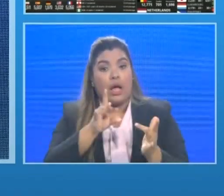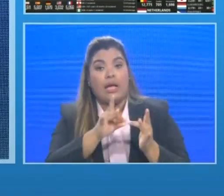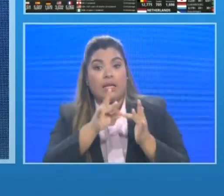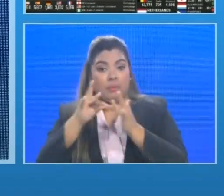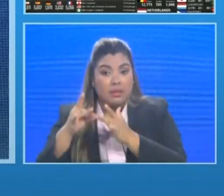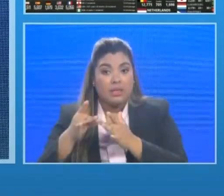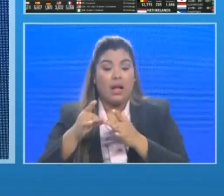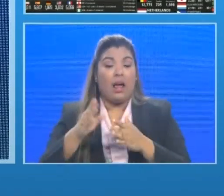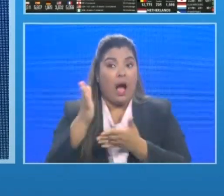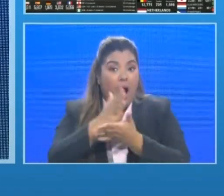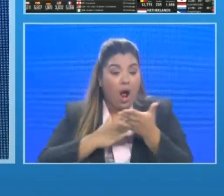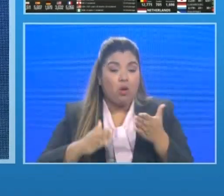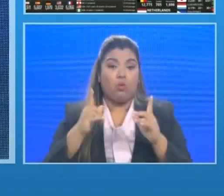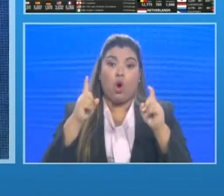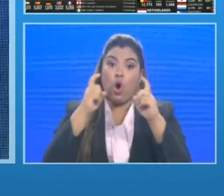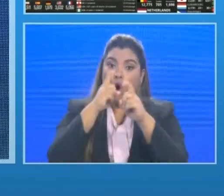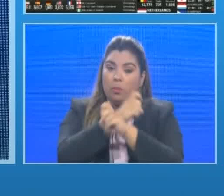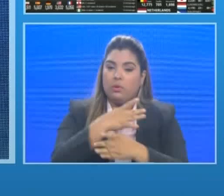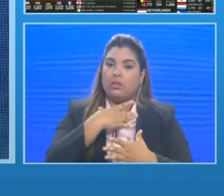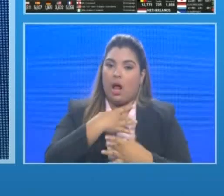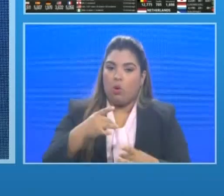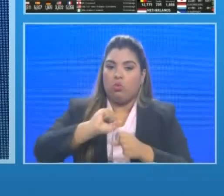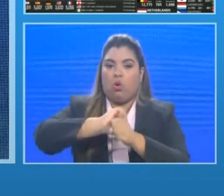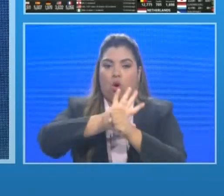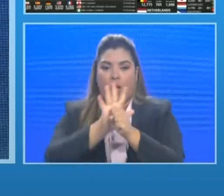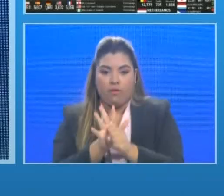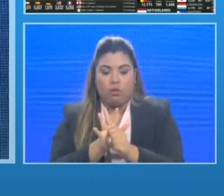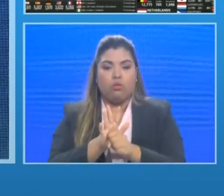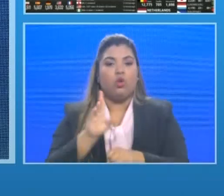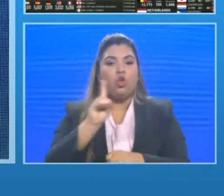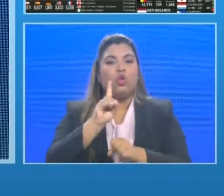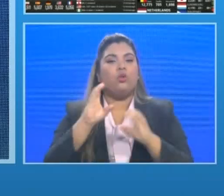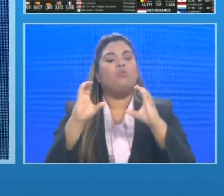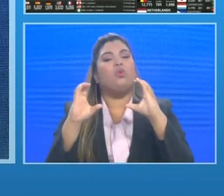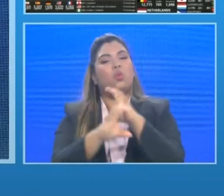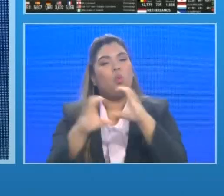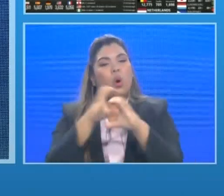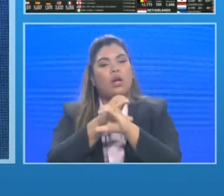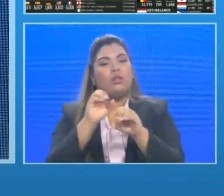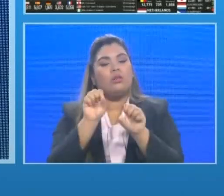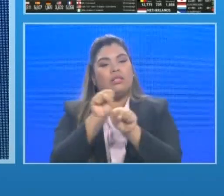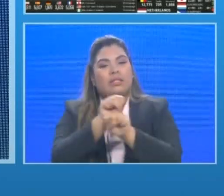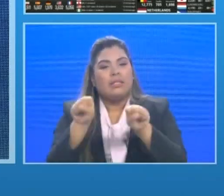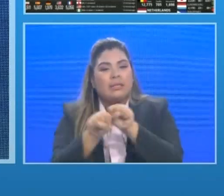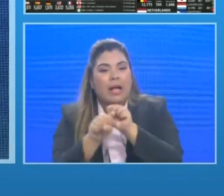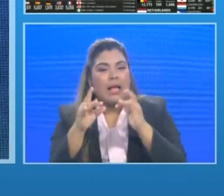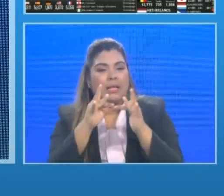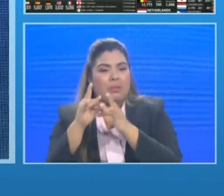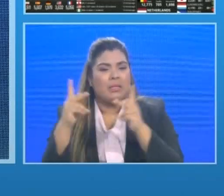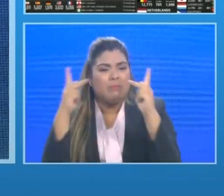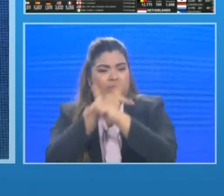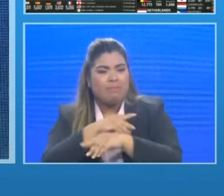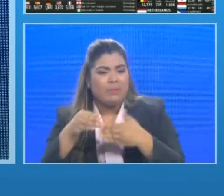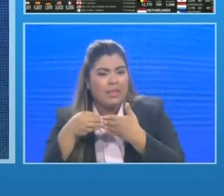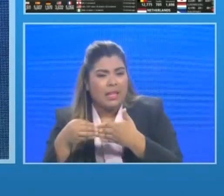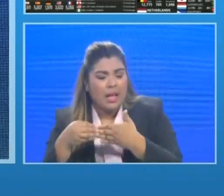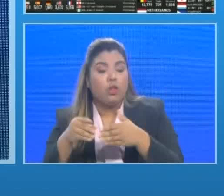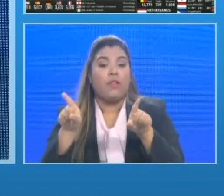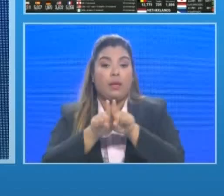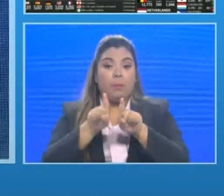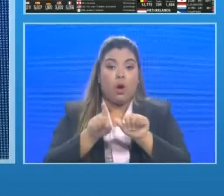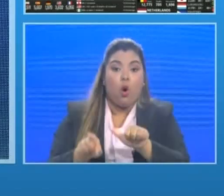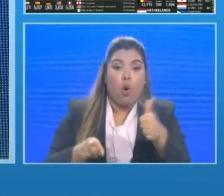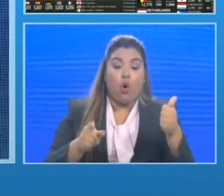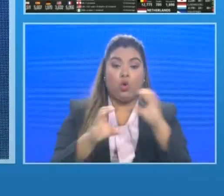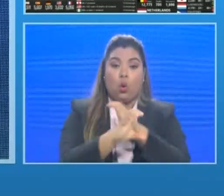en COVID, que son de las áreas de intensivo, neumología, en el área también